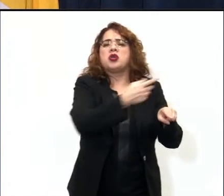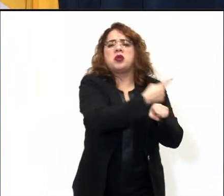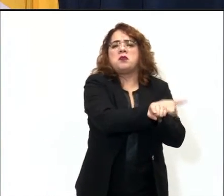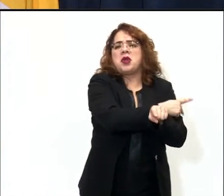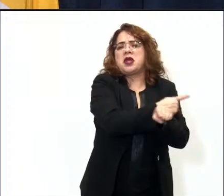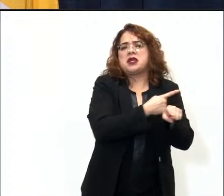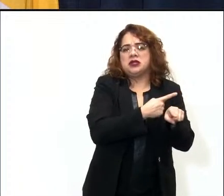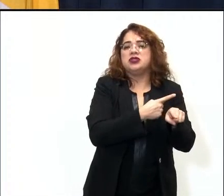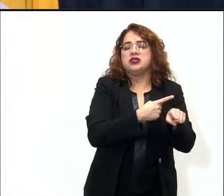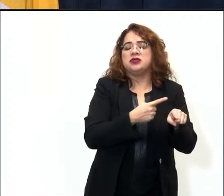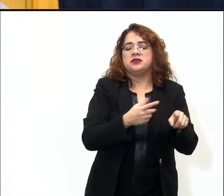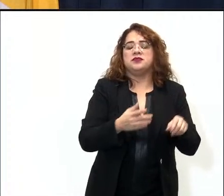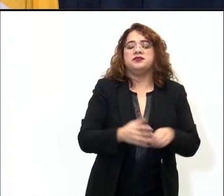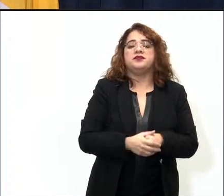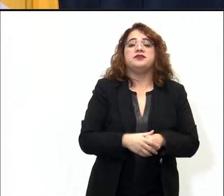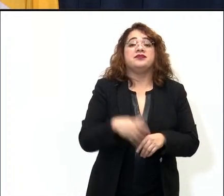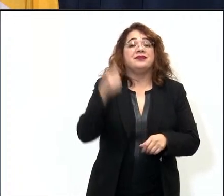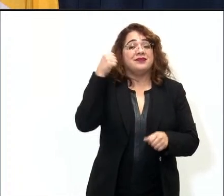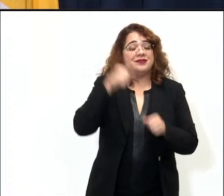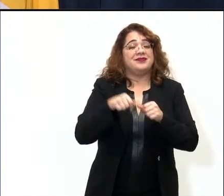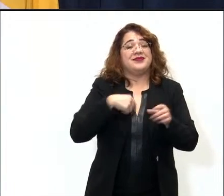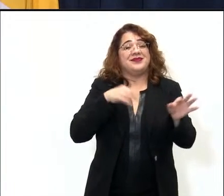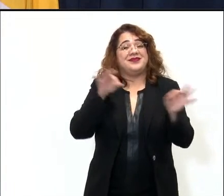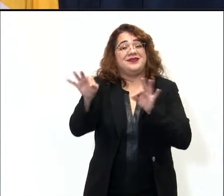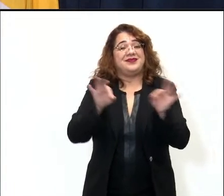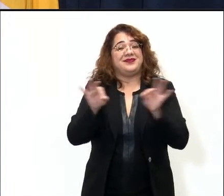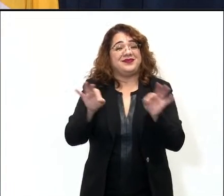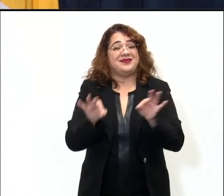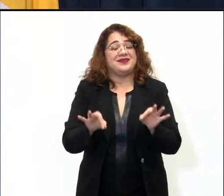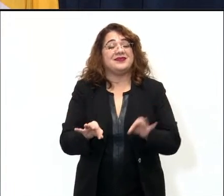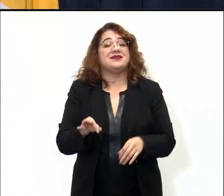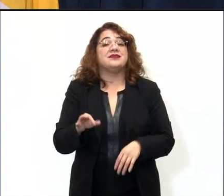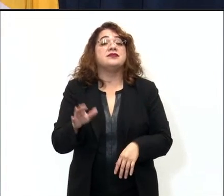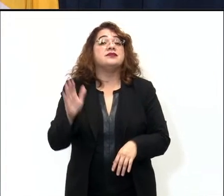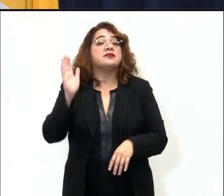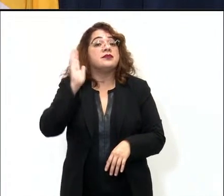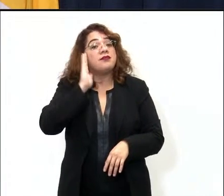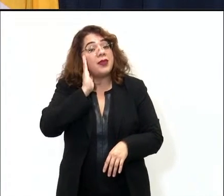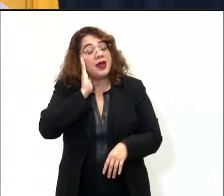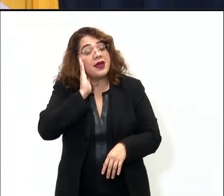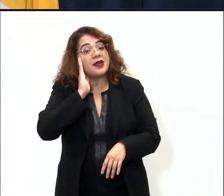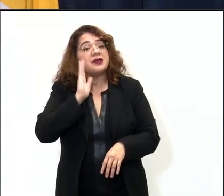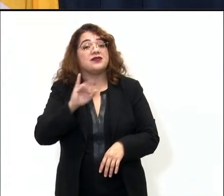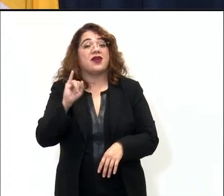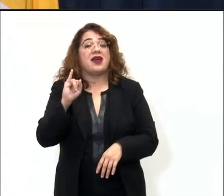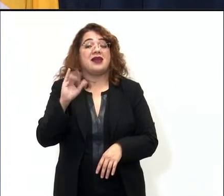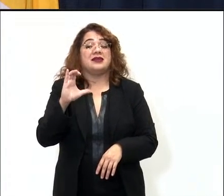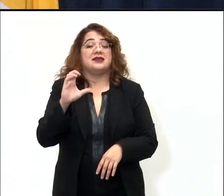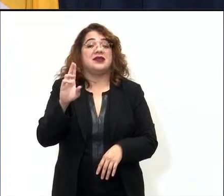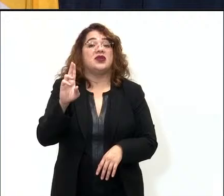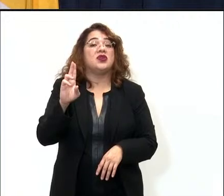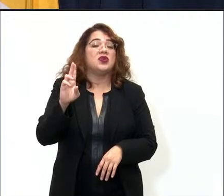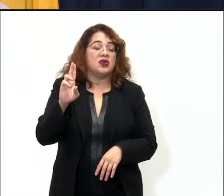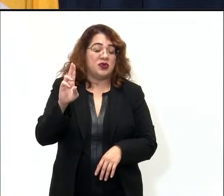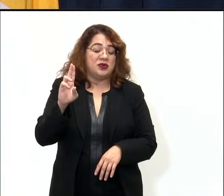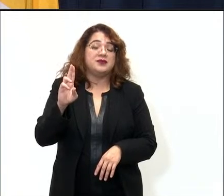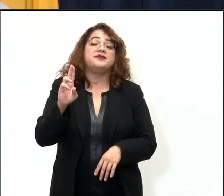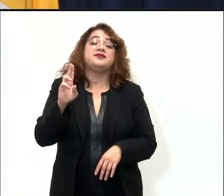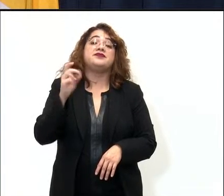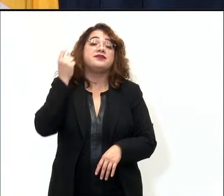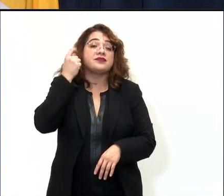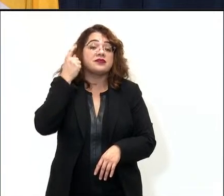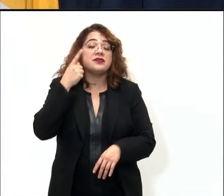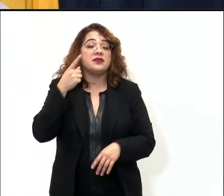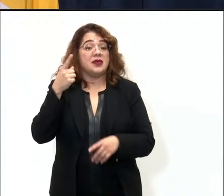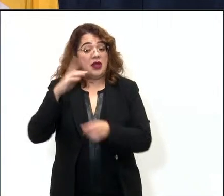pacientes. Como hemos mencionado anteriormente, las camillas en las unidades de cuidados intensivos no solo